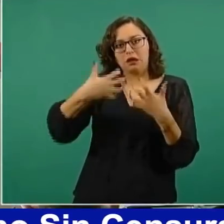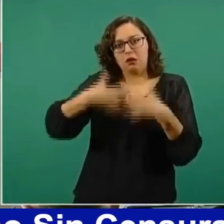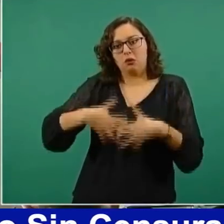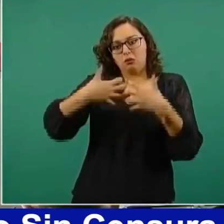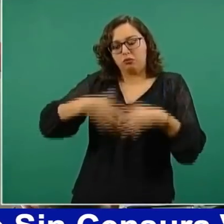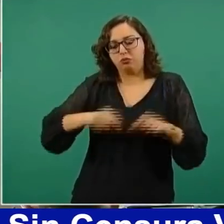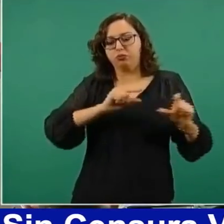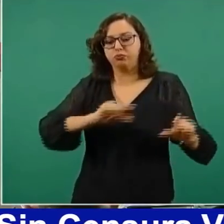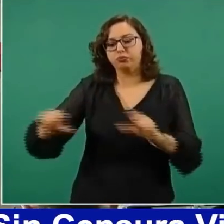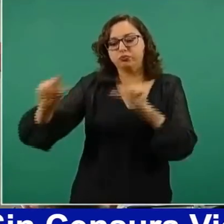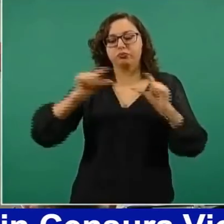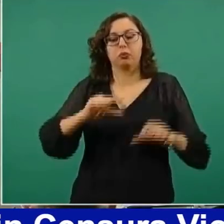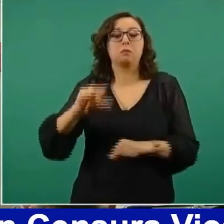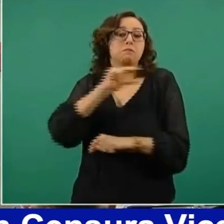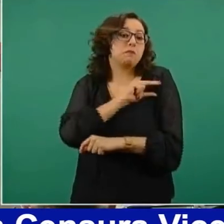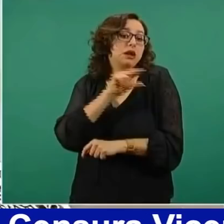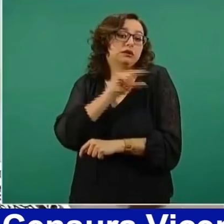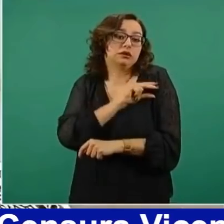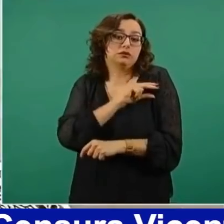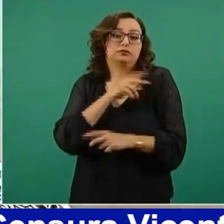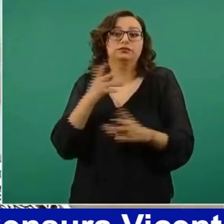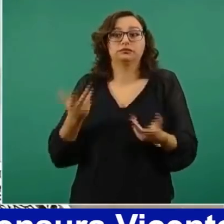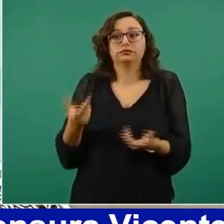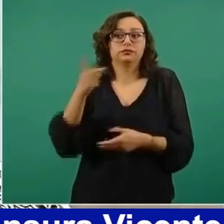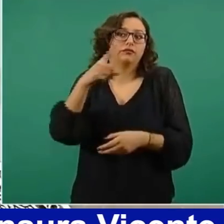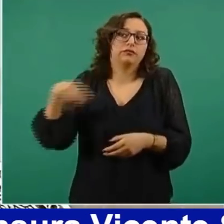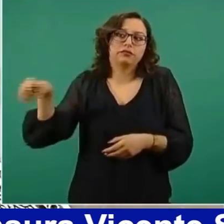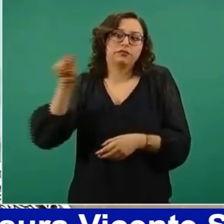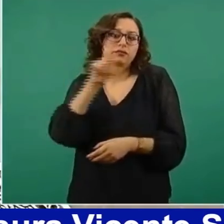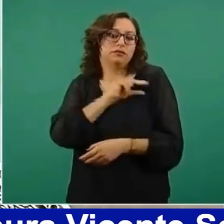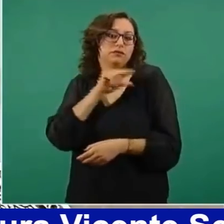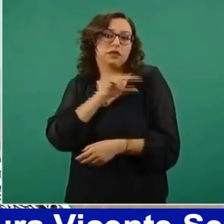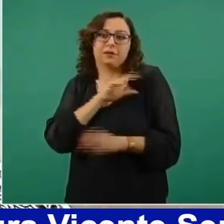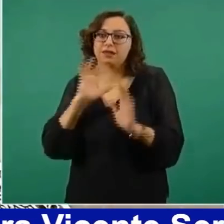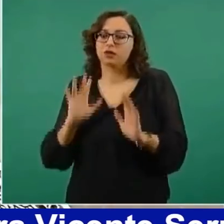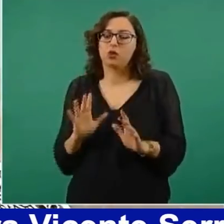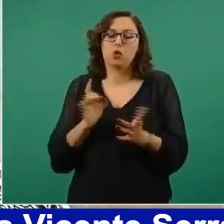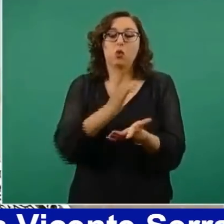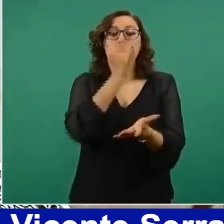es un modelo entre privados. Y el gobierno lo que hace es